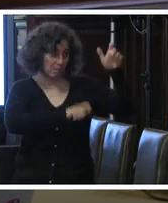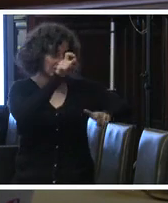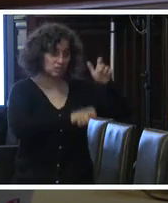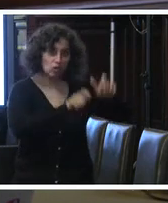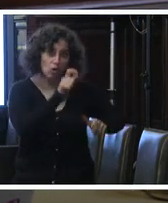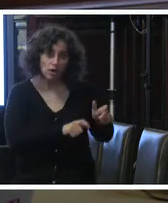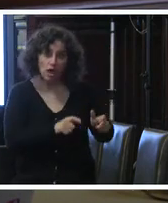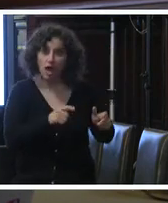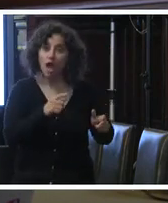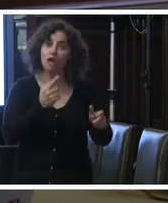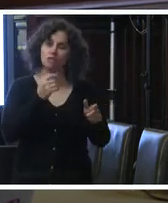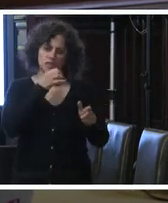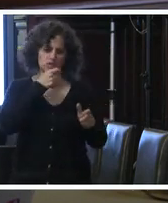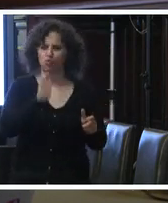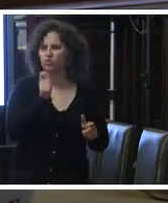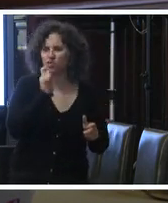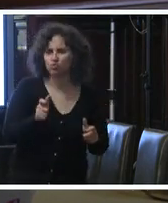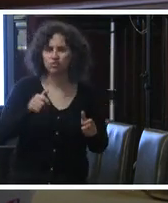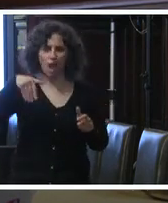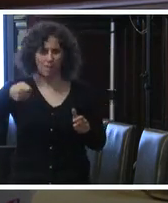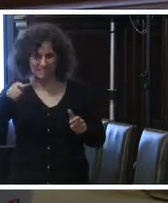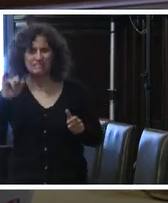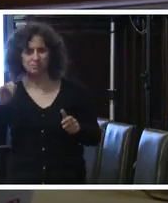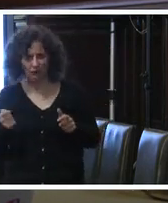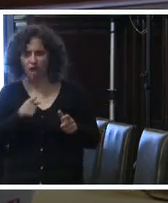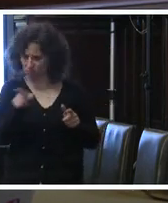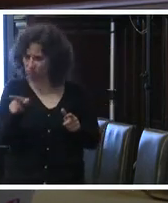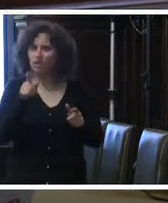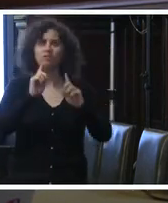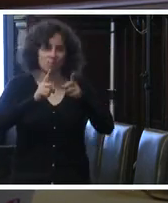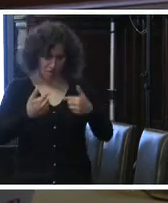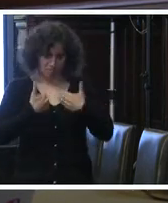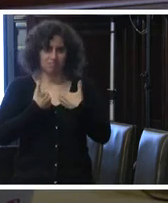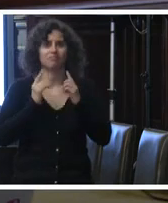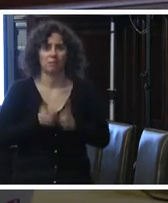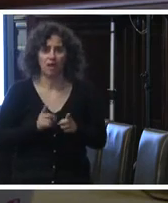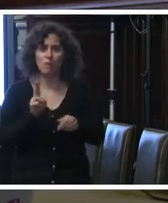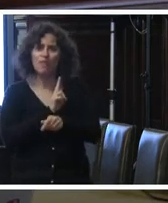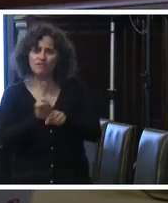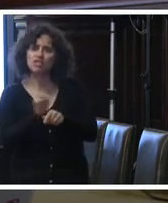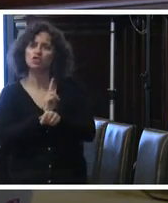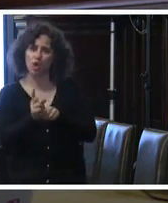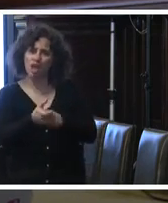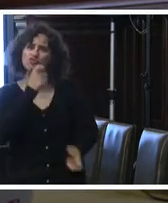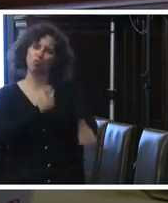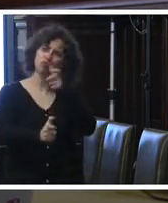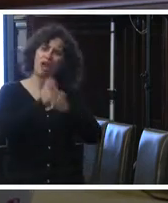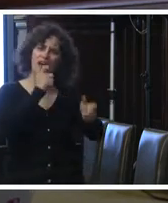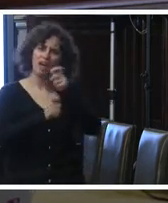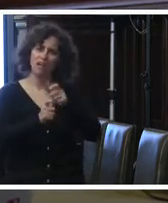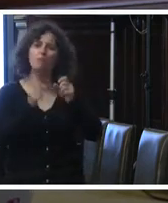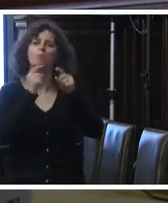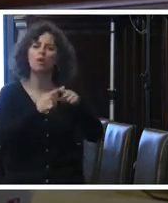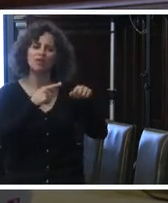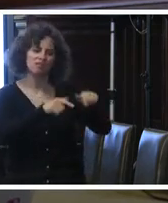no solamente se dedica a insultar y amenazar a Máxima, sino a nosotros como defensores, ¿no? La